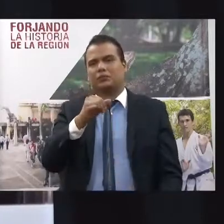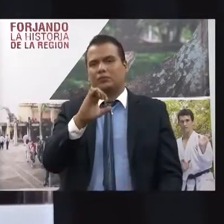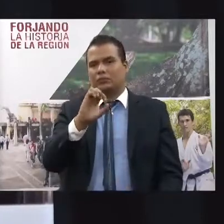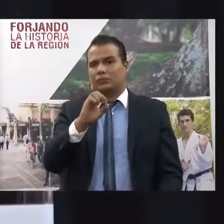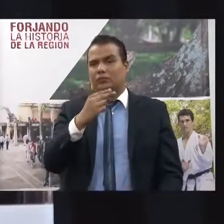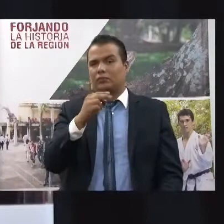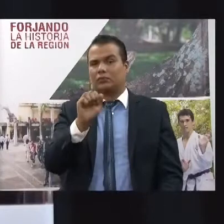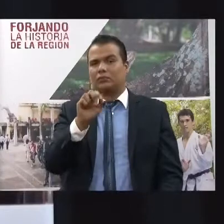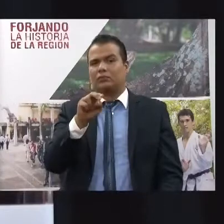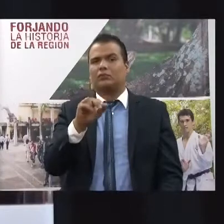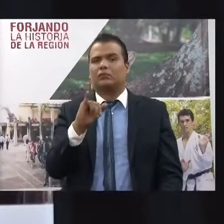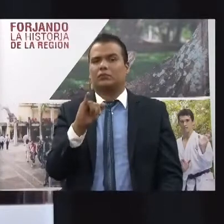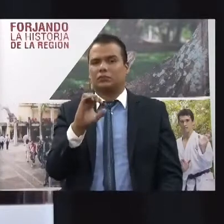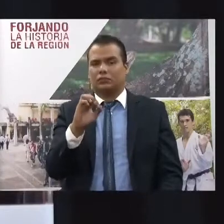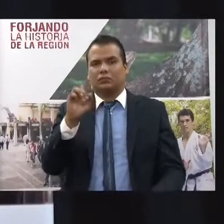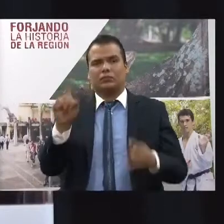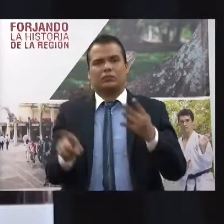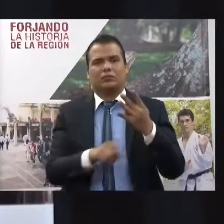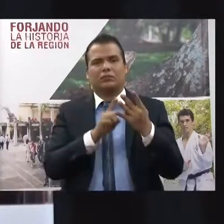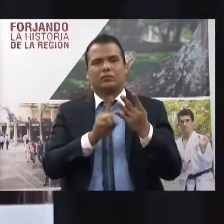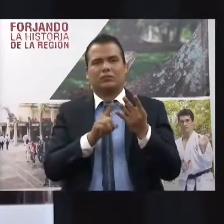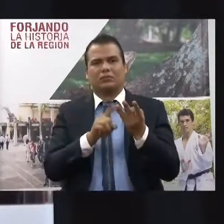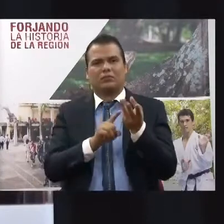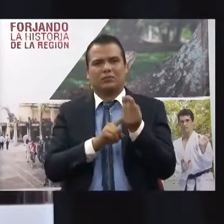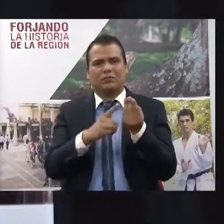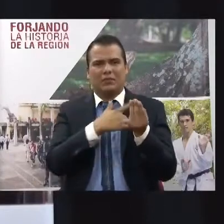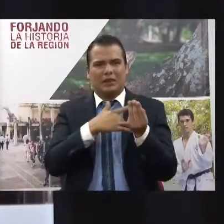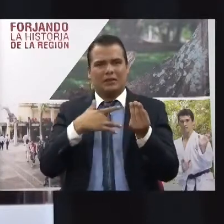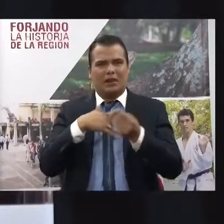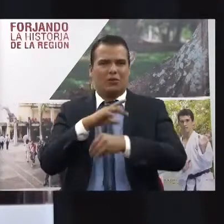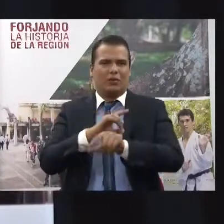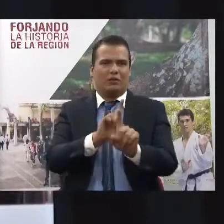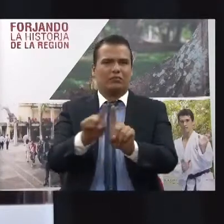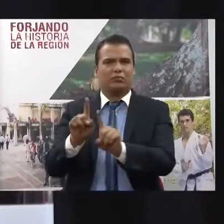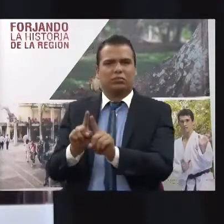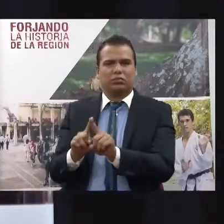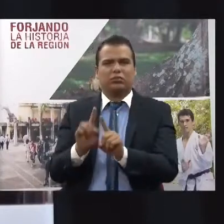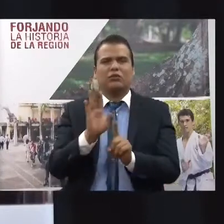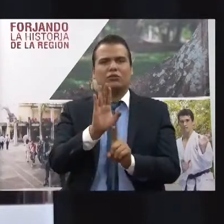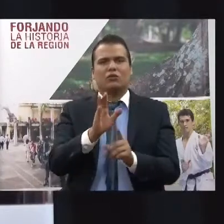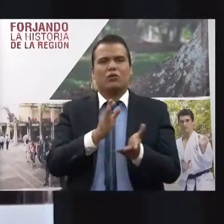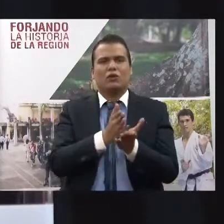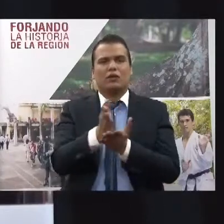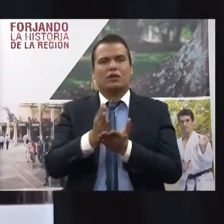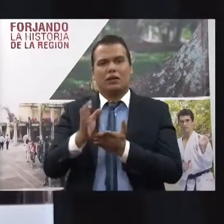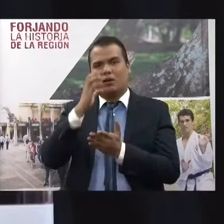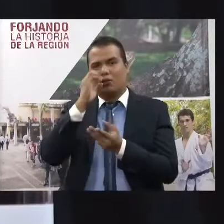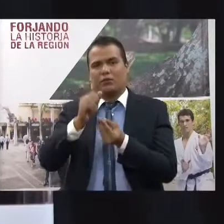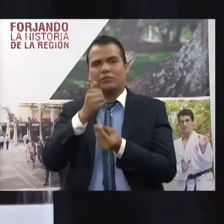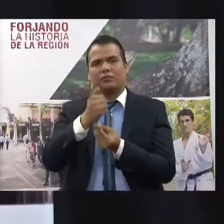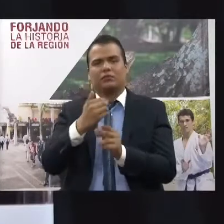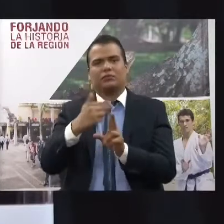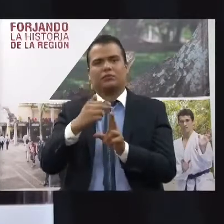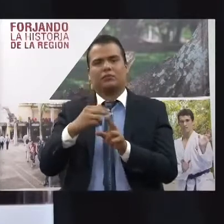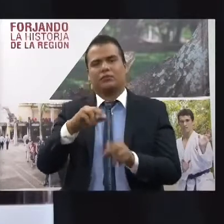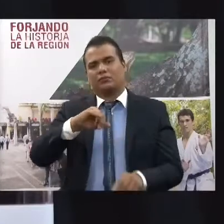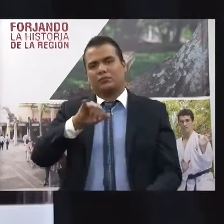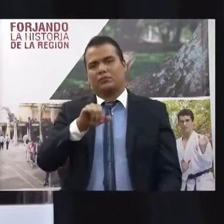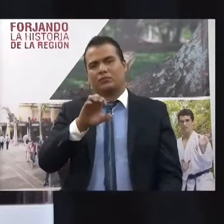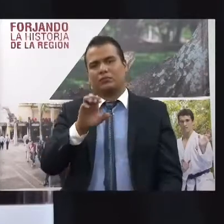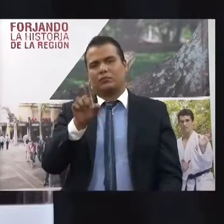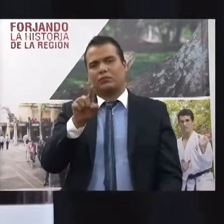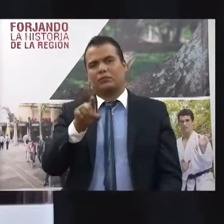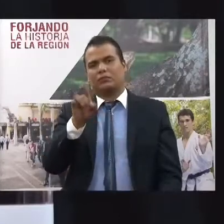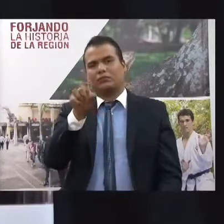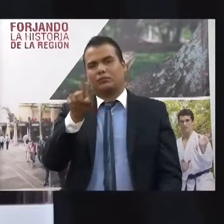El señor decano de la Facultad de Salud, profesor Jesús Alberto Hernández Silva. El señor director del